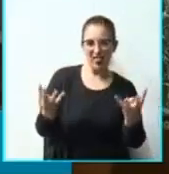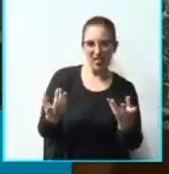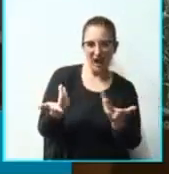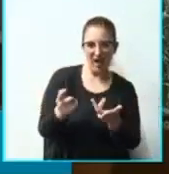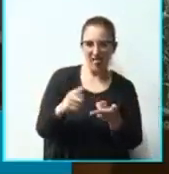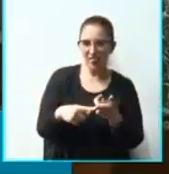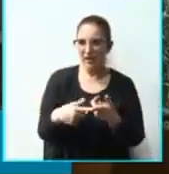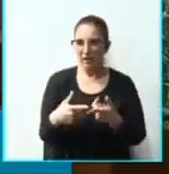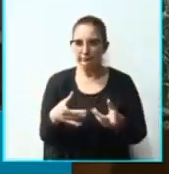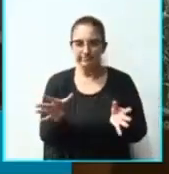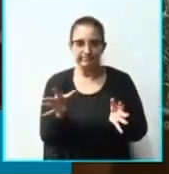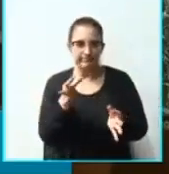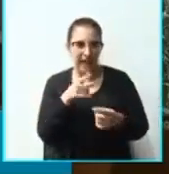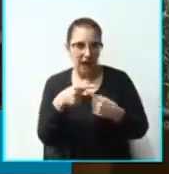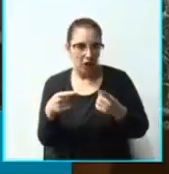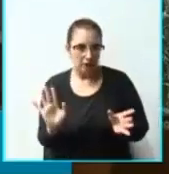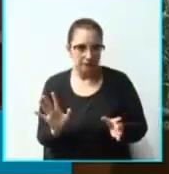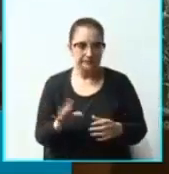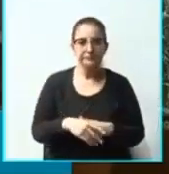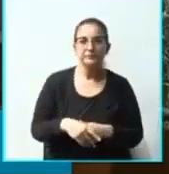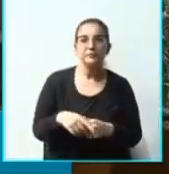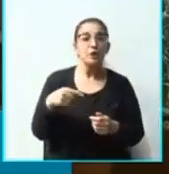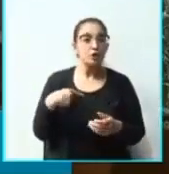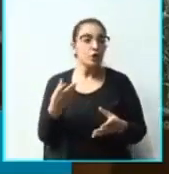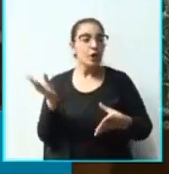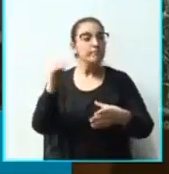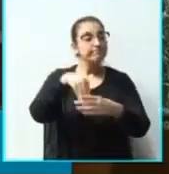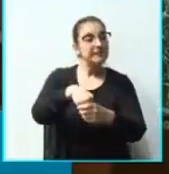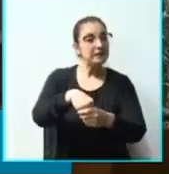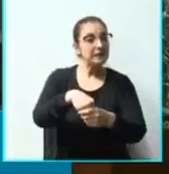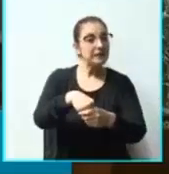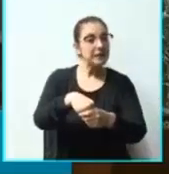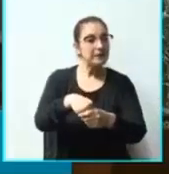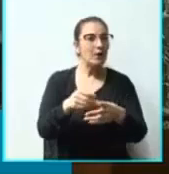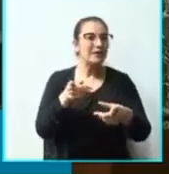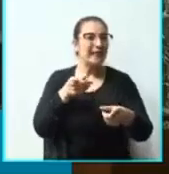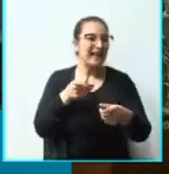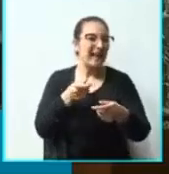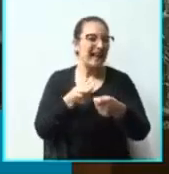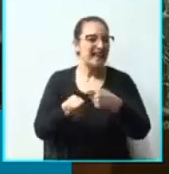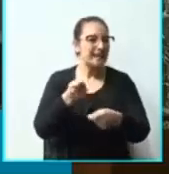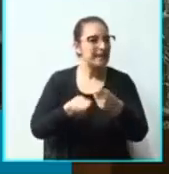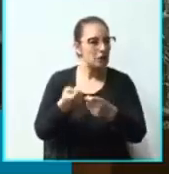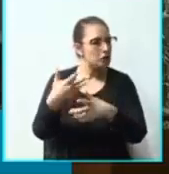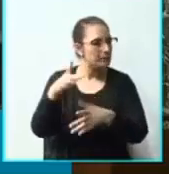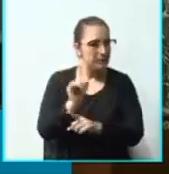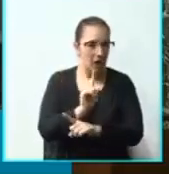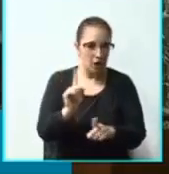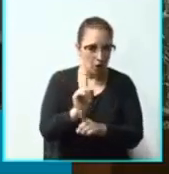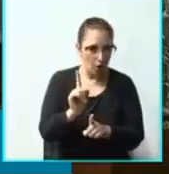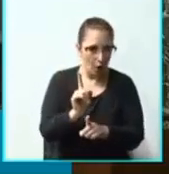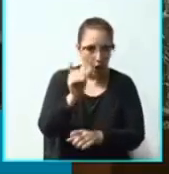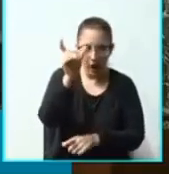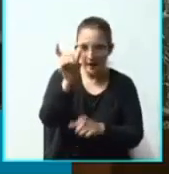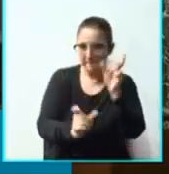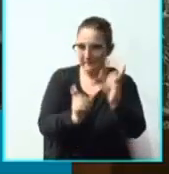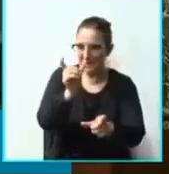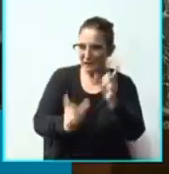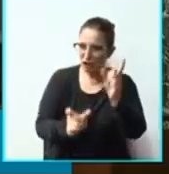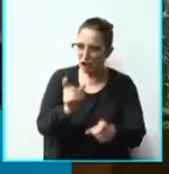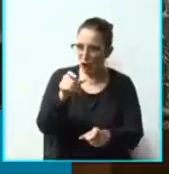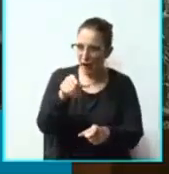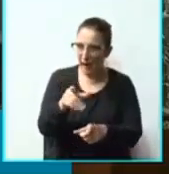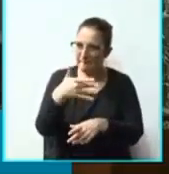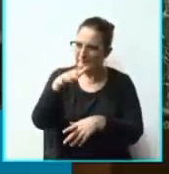como nosotros, si ustedes lo saben, siempre intervenimos aquí contra que el negocio prime sobre los intereses de la comunidad, sobre los